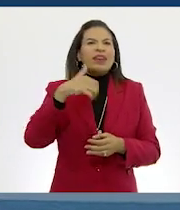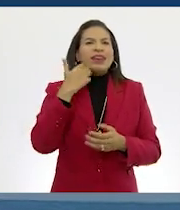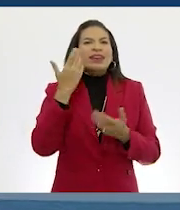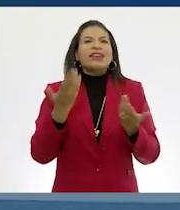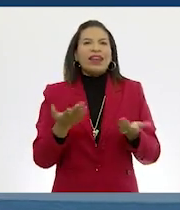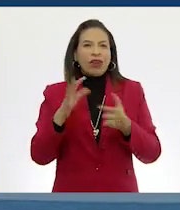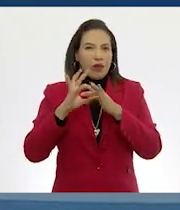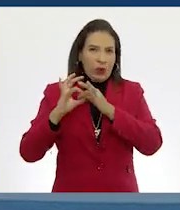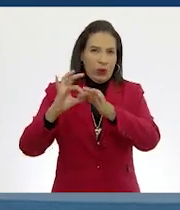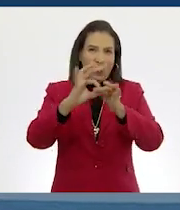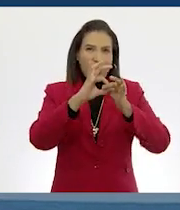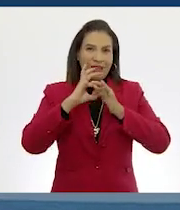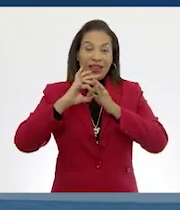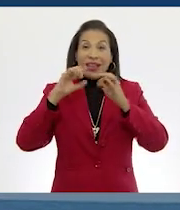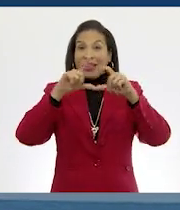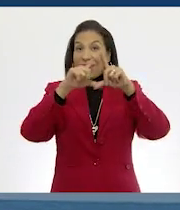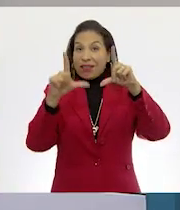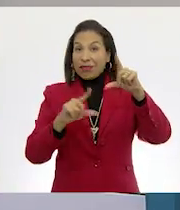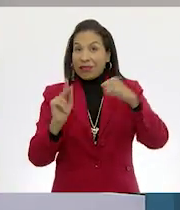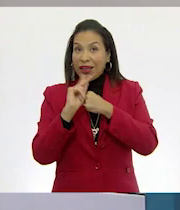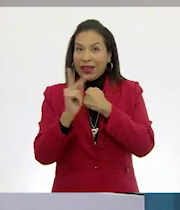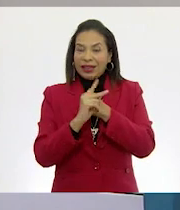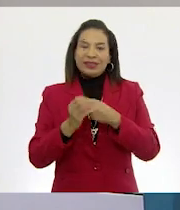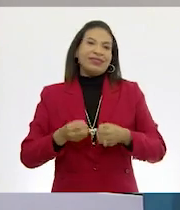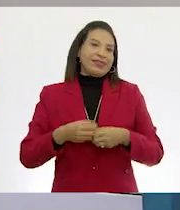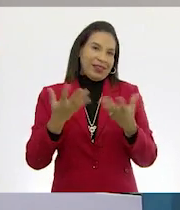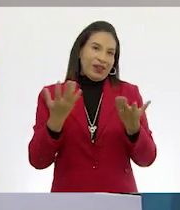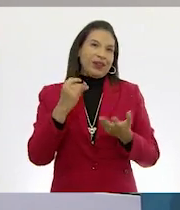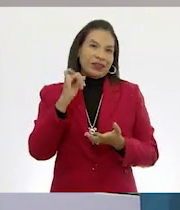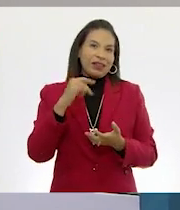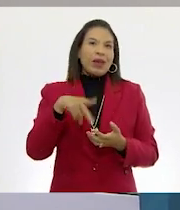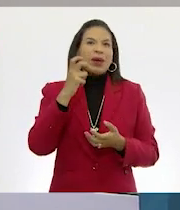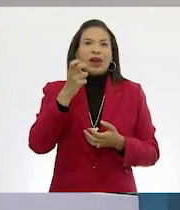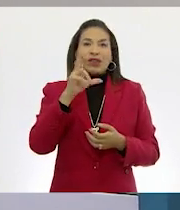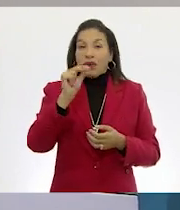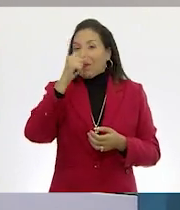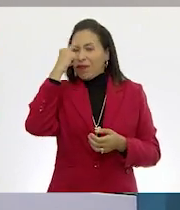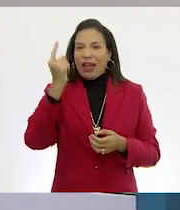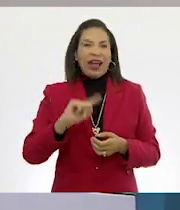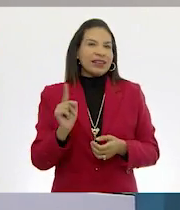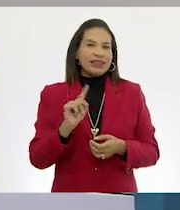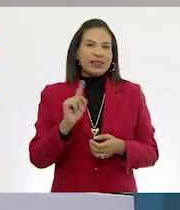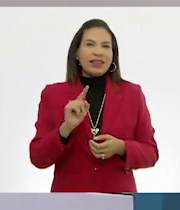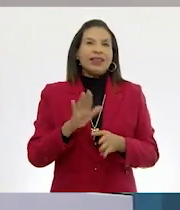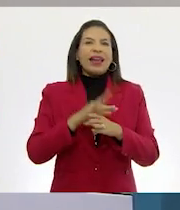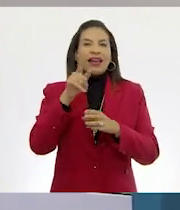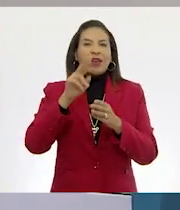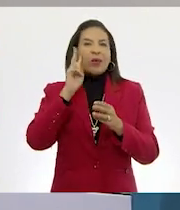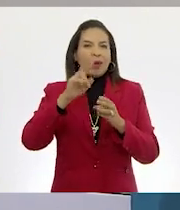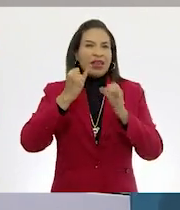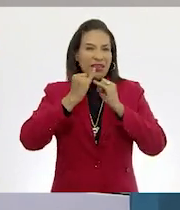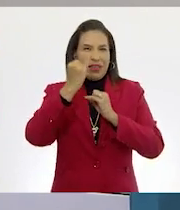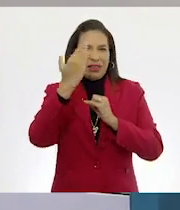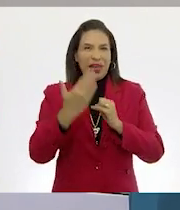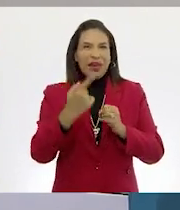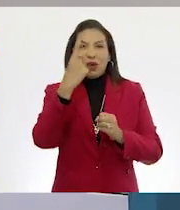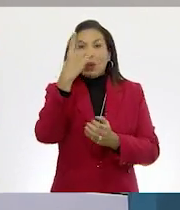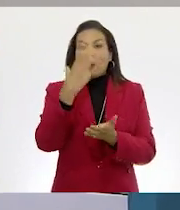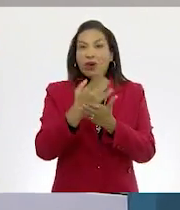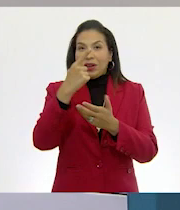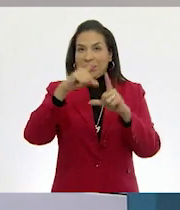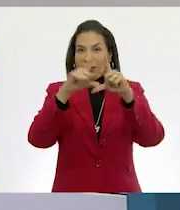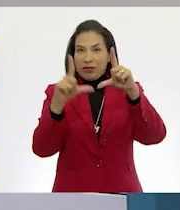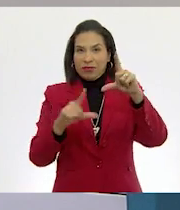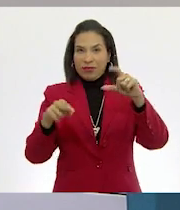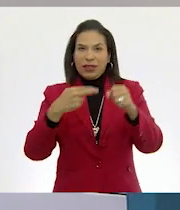era la unidad del país? Por supuesto que sí, pero esto no sería fácil, ya que al proyectar una imagen de una sola